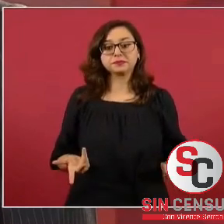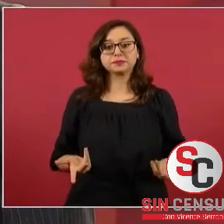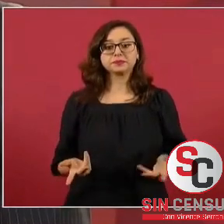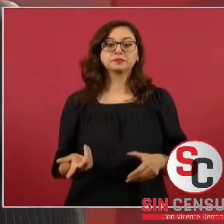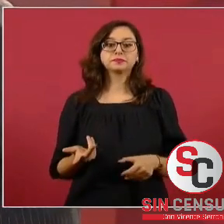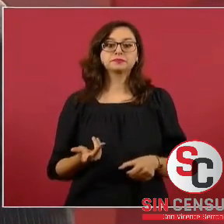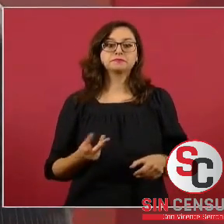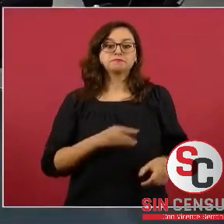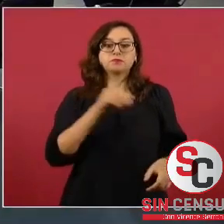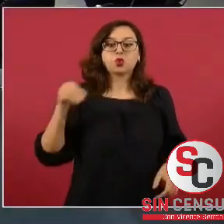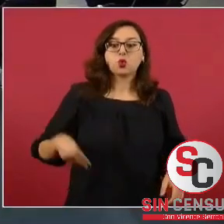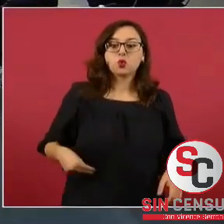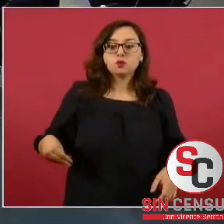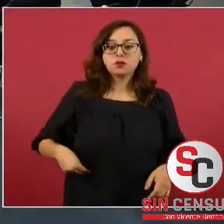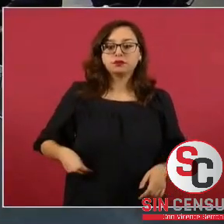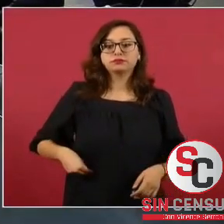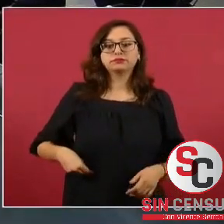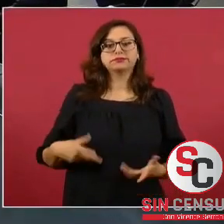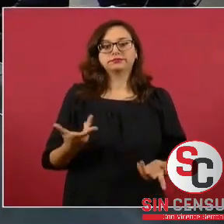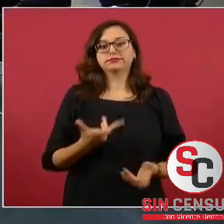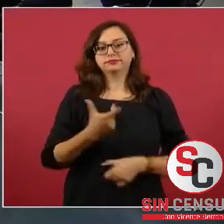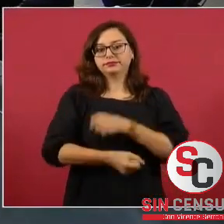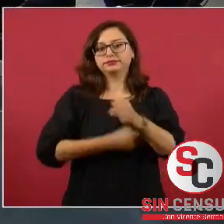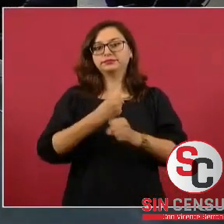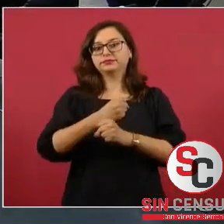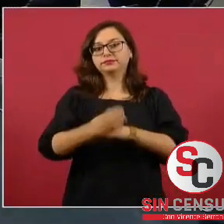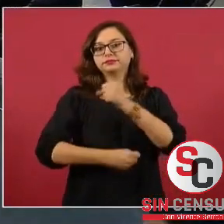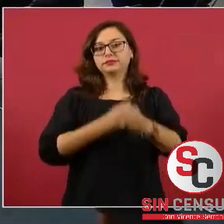durante décadas.